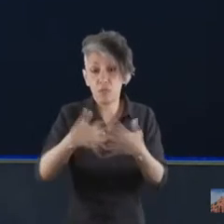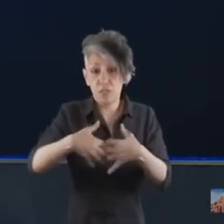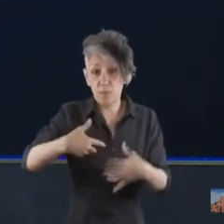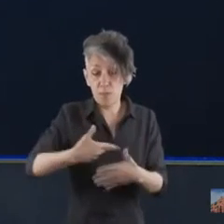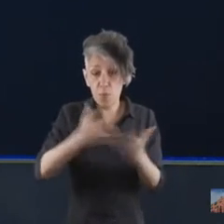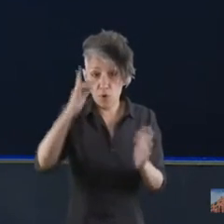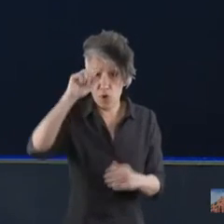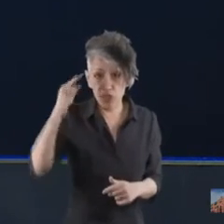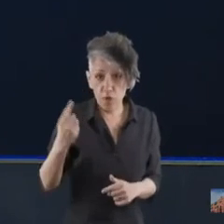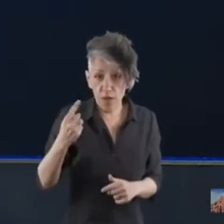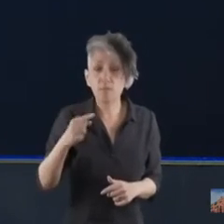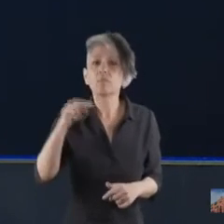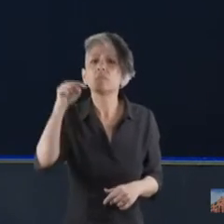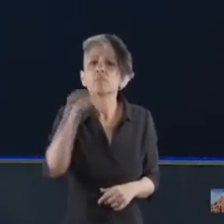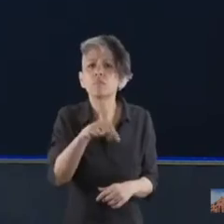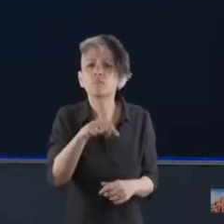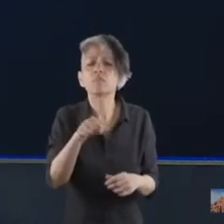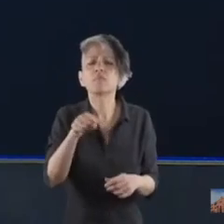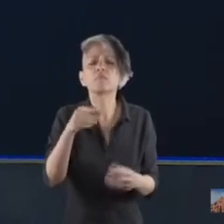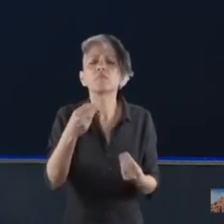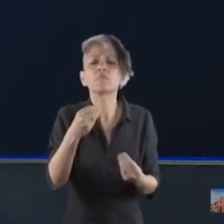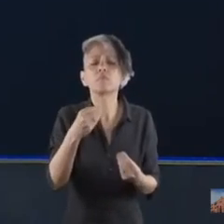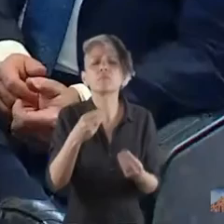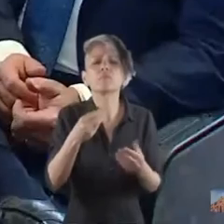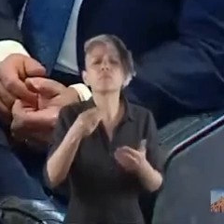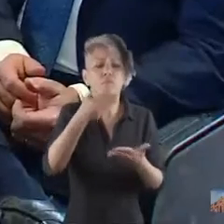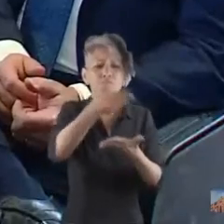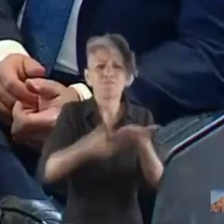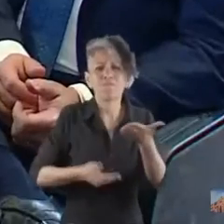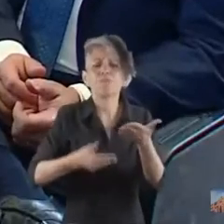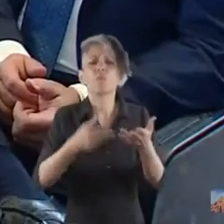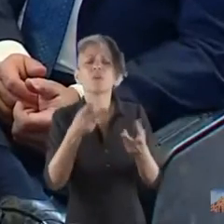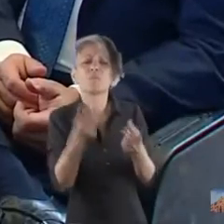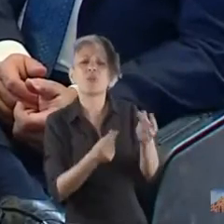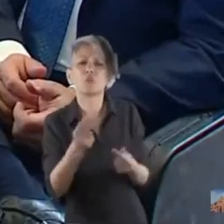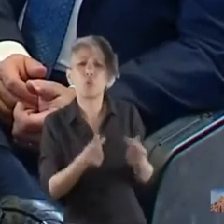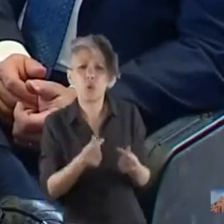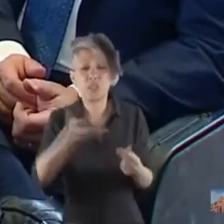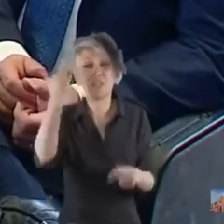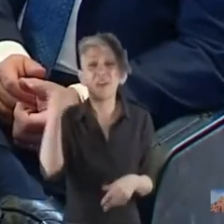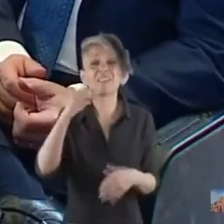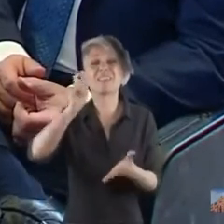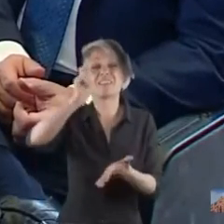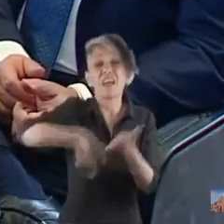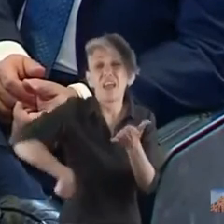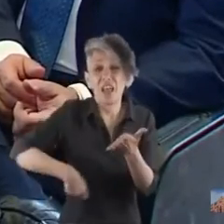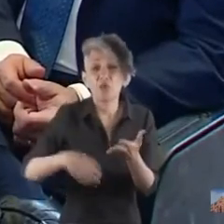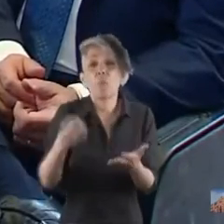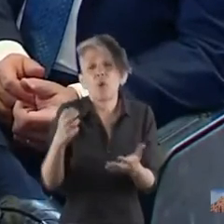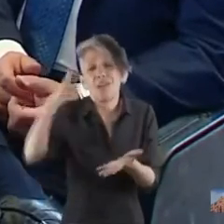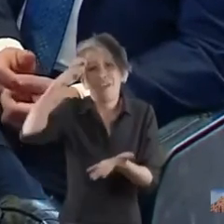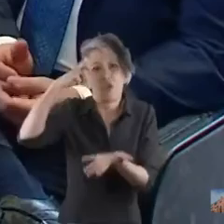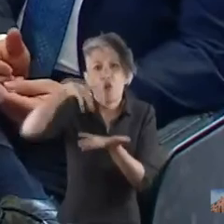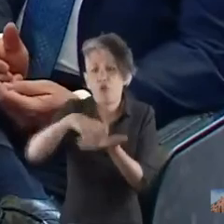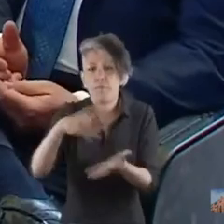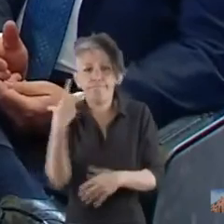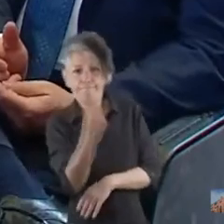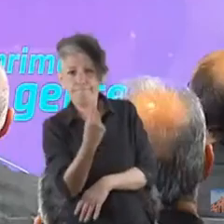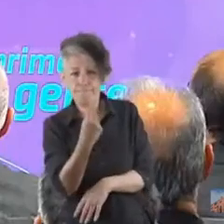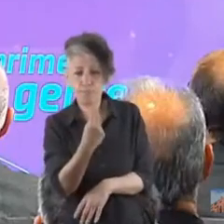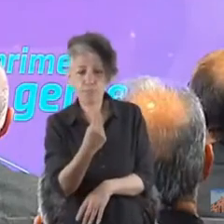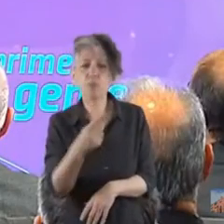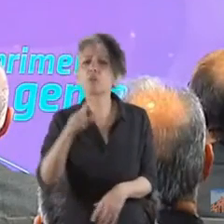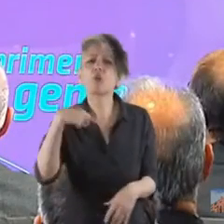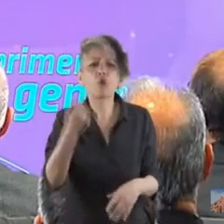establecida por el presupuesto que tuvimos que sacar por de nuevo frente al rechazo del congreso vamos a hacer todas las correcciones